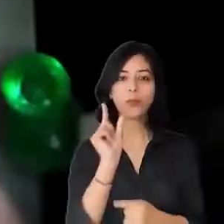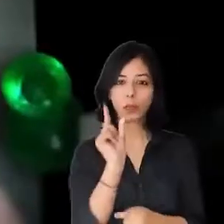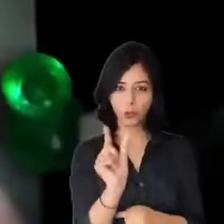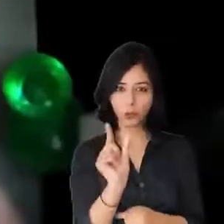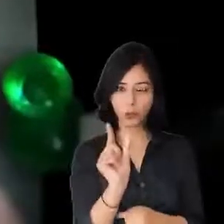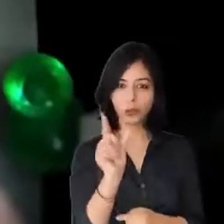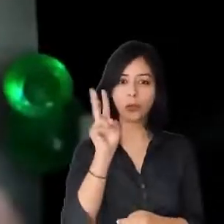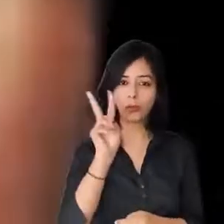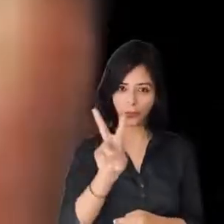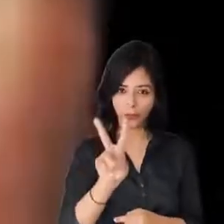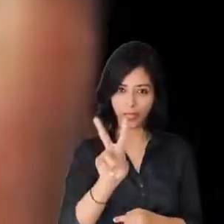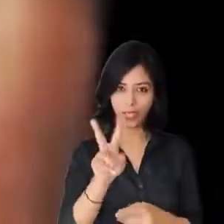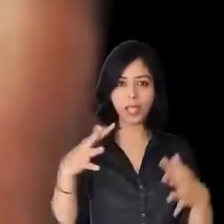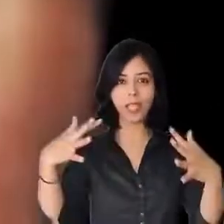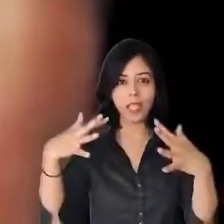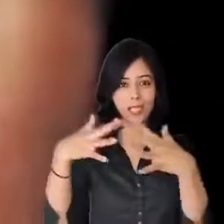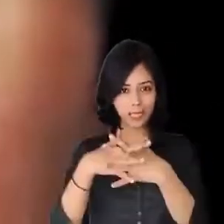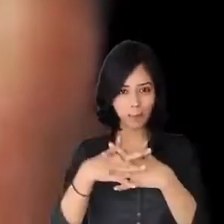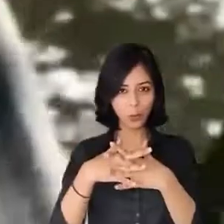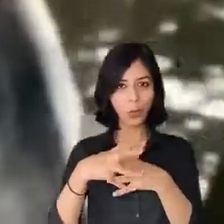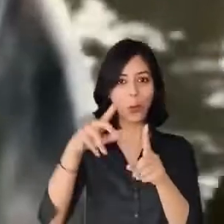Ella tenía un gran futuro.